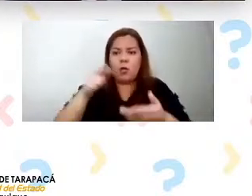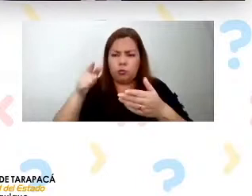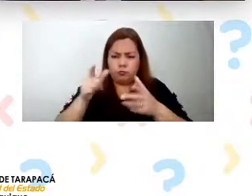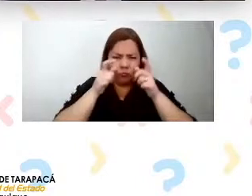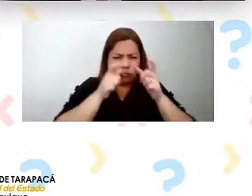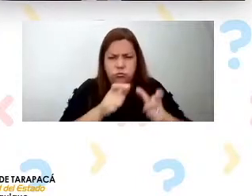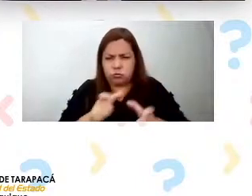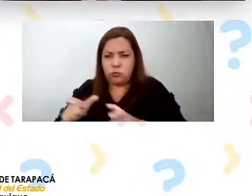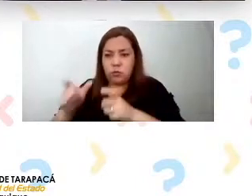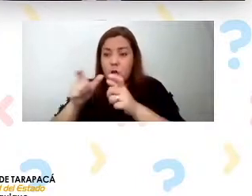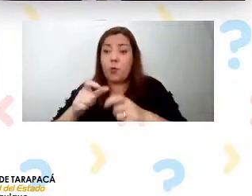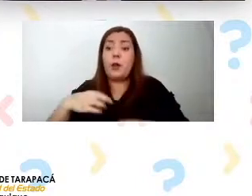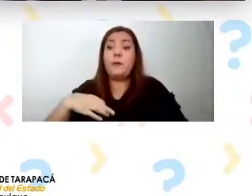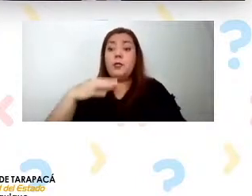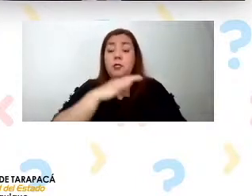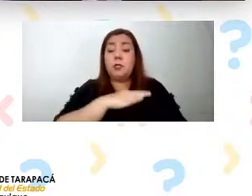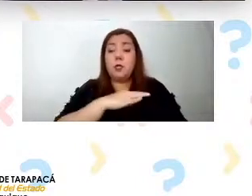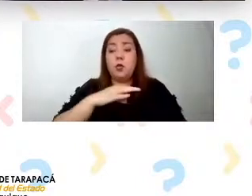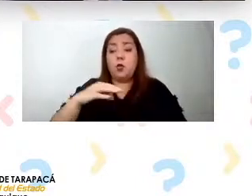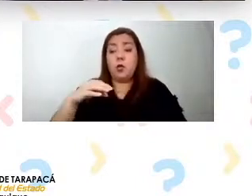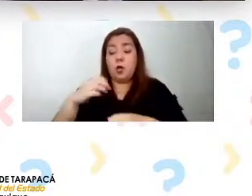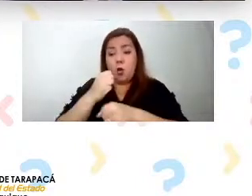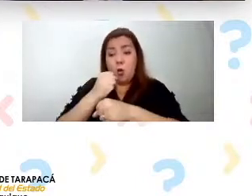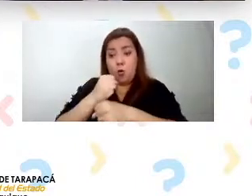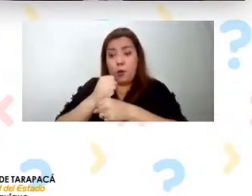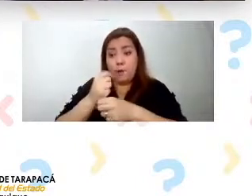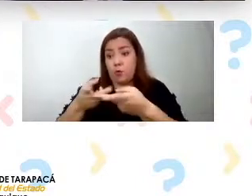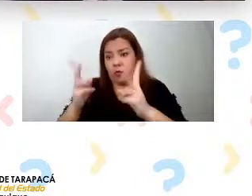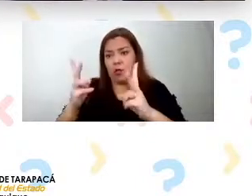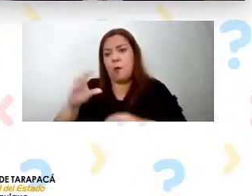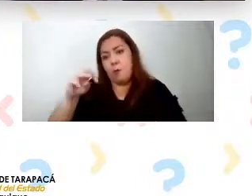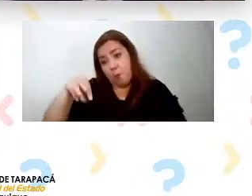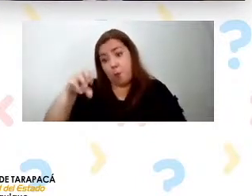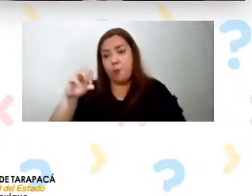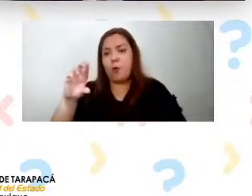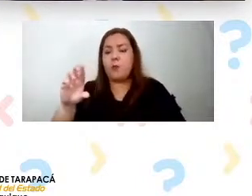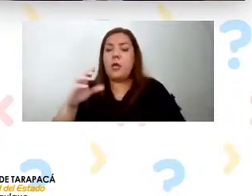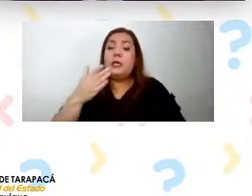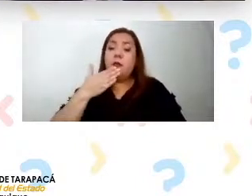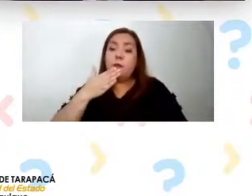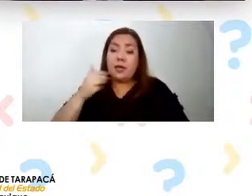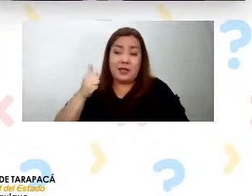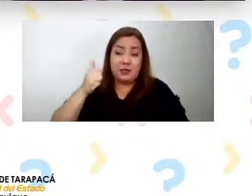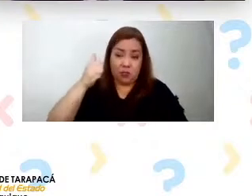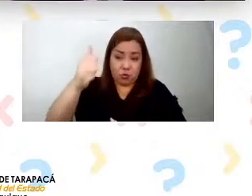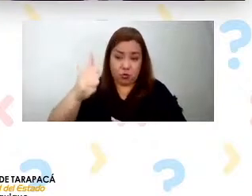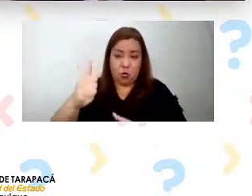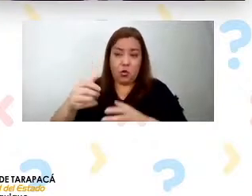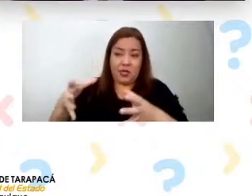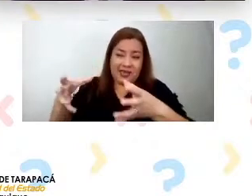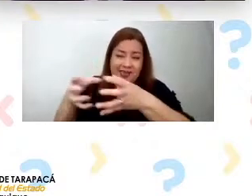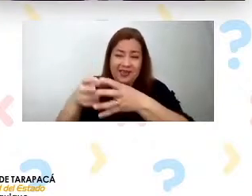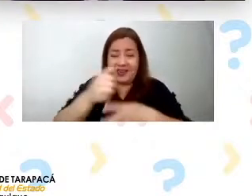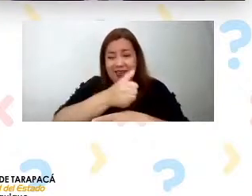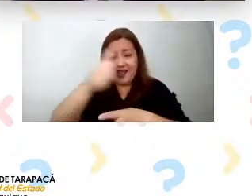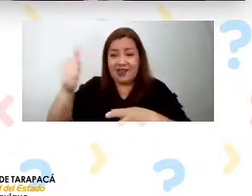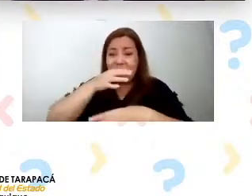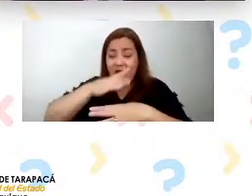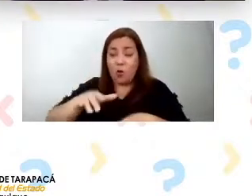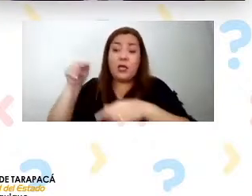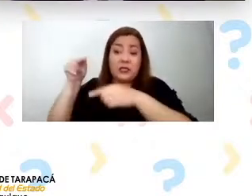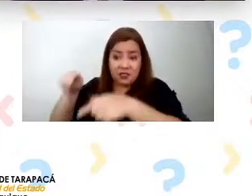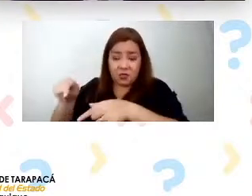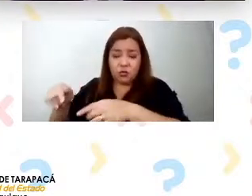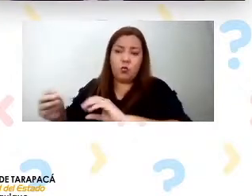Públicas, con la Dirección General de Aguas, y ellos, ¿no es cierto?, otorgan lo que nosotros